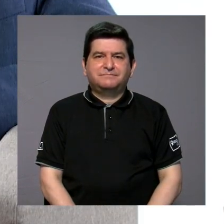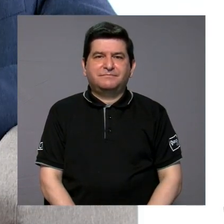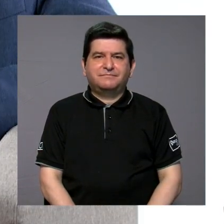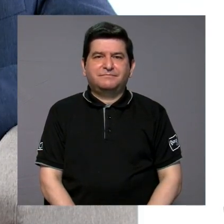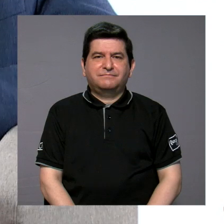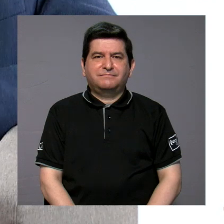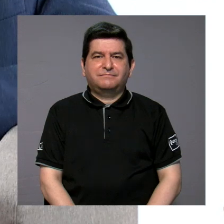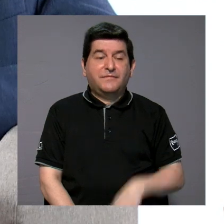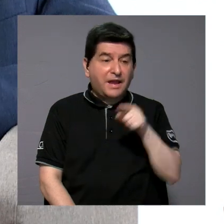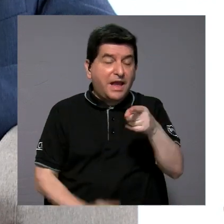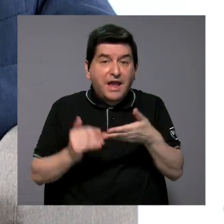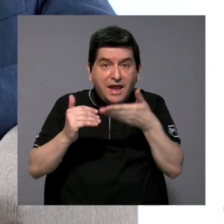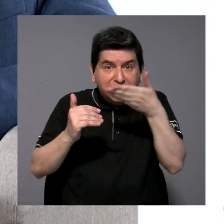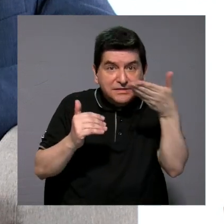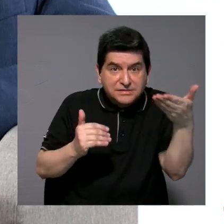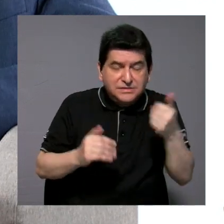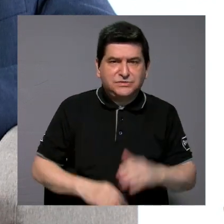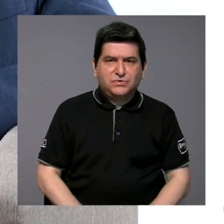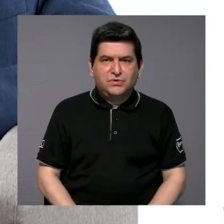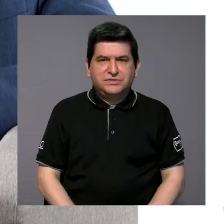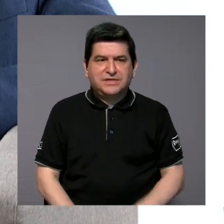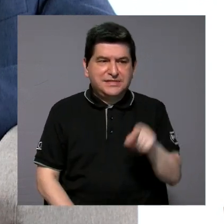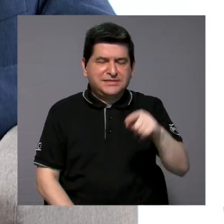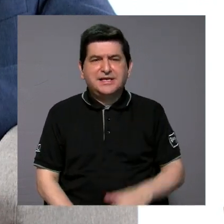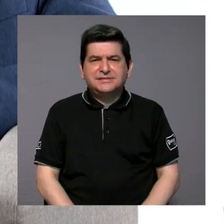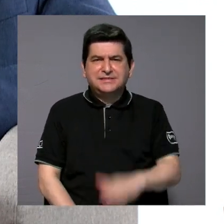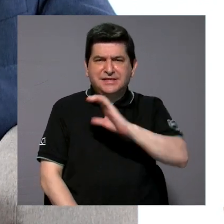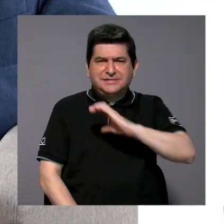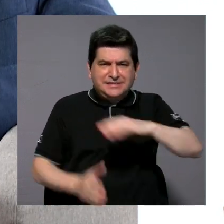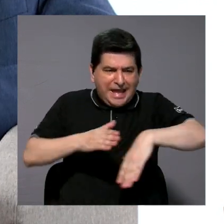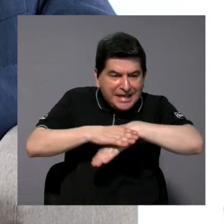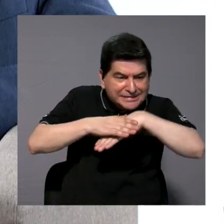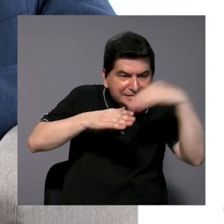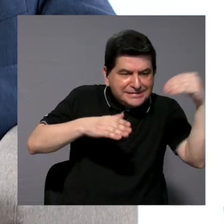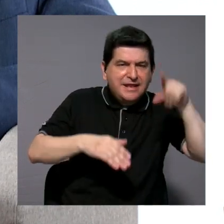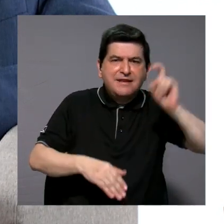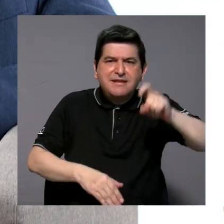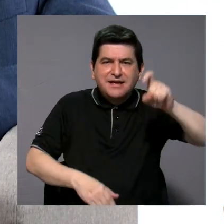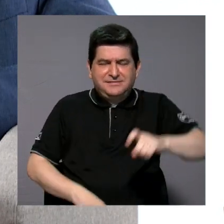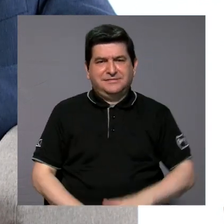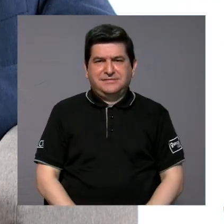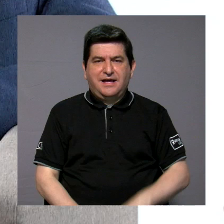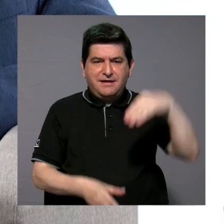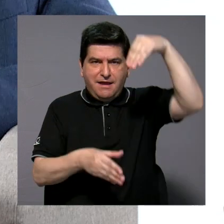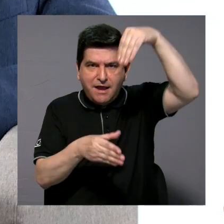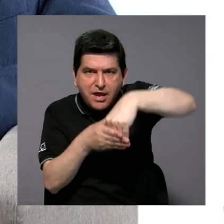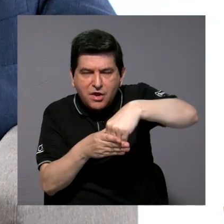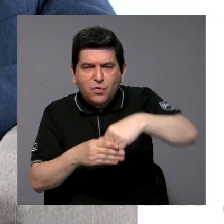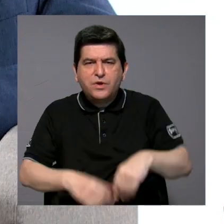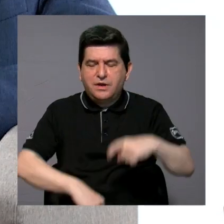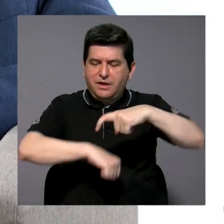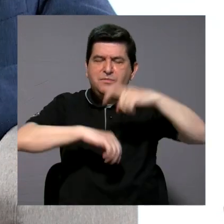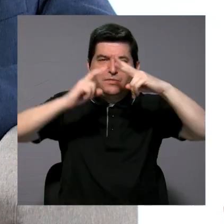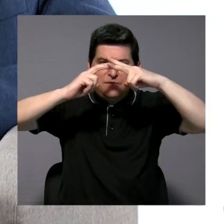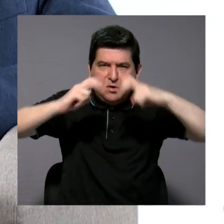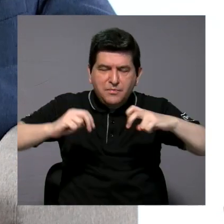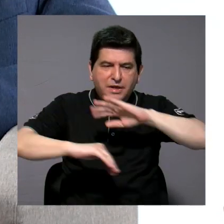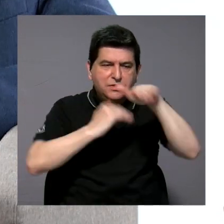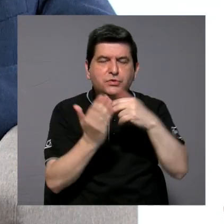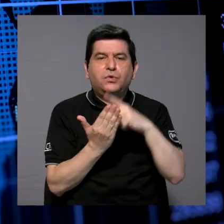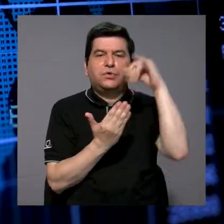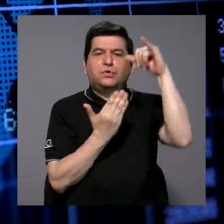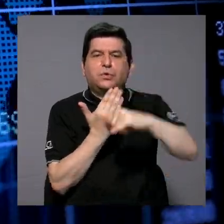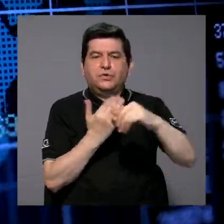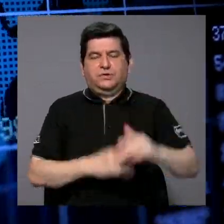estas cosas, estas externalidades deben forzosamente ser incluidas en el análisis de cualquier